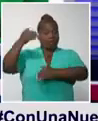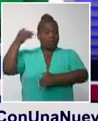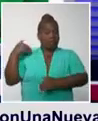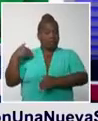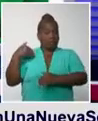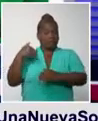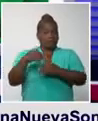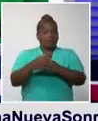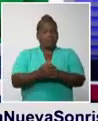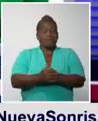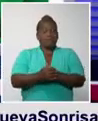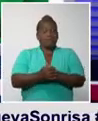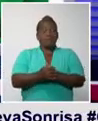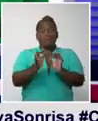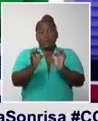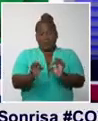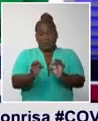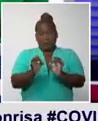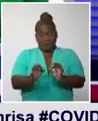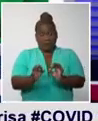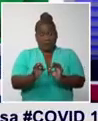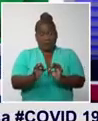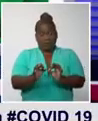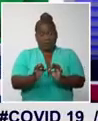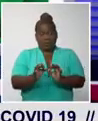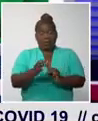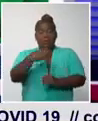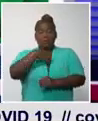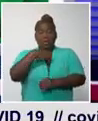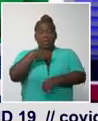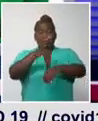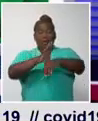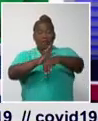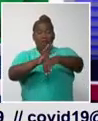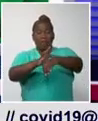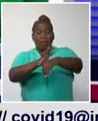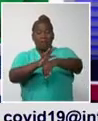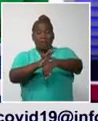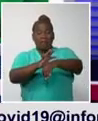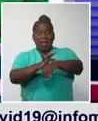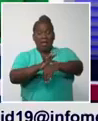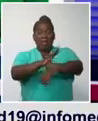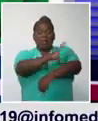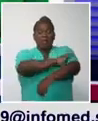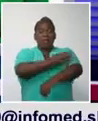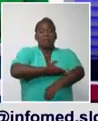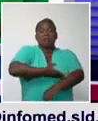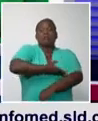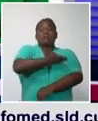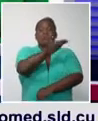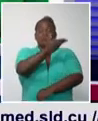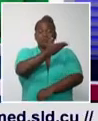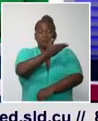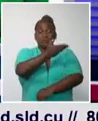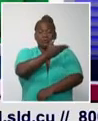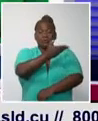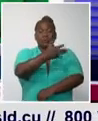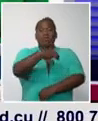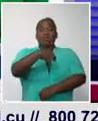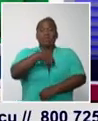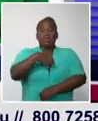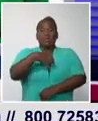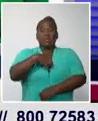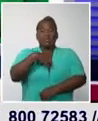que realmente de lo que tenía de comorbilidades previas era hipertensión arterial y un fibromioma